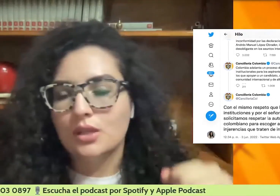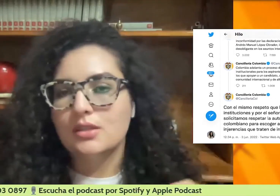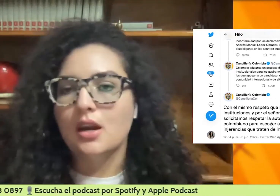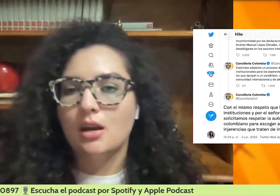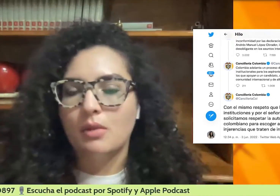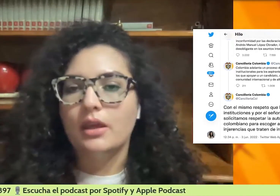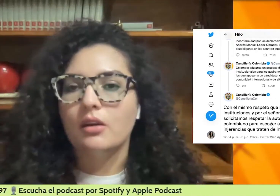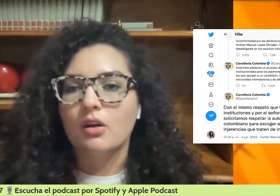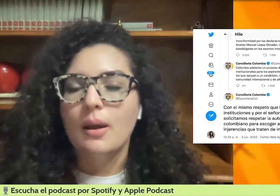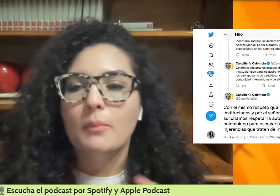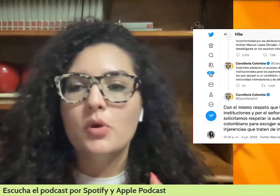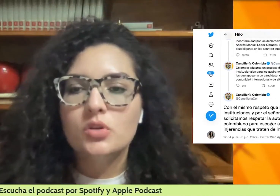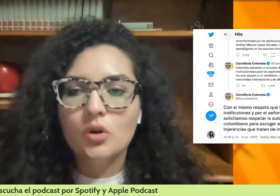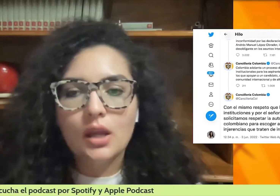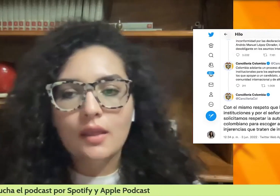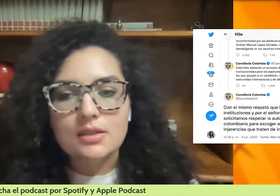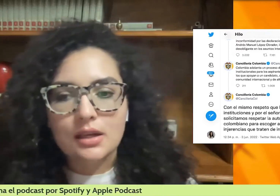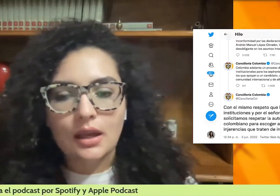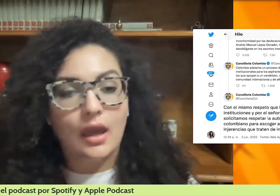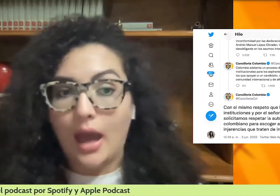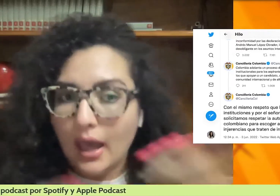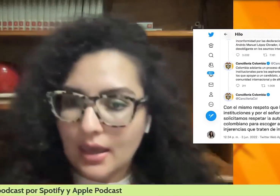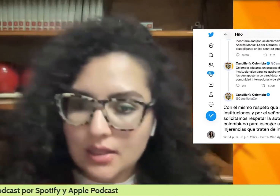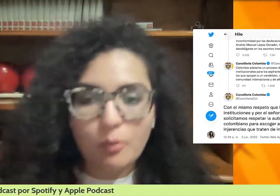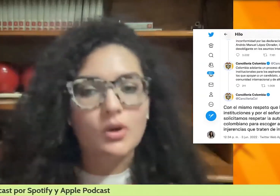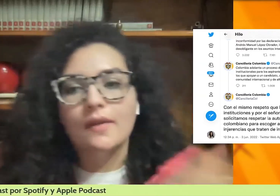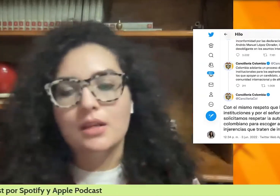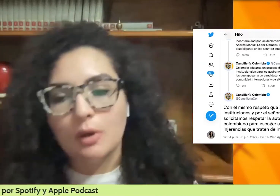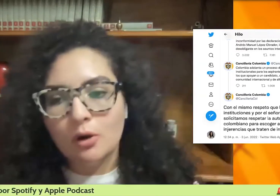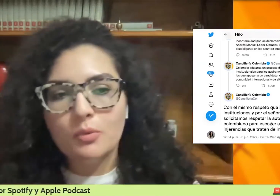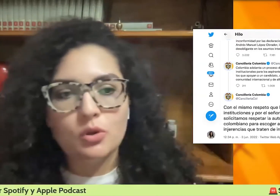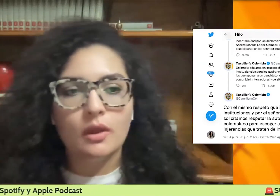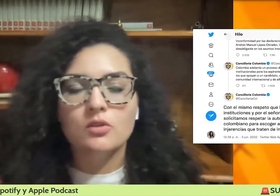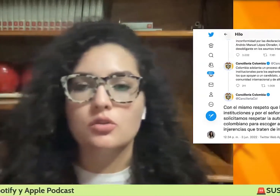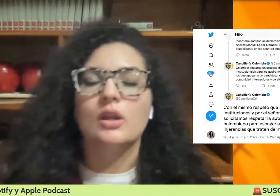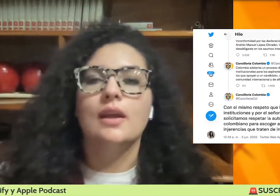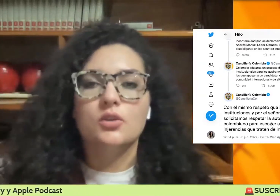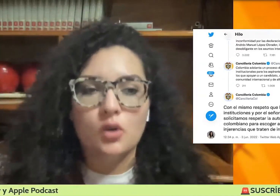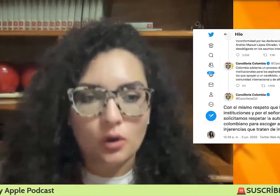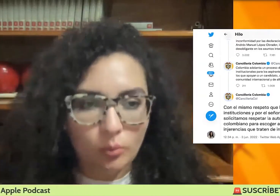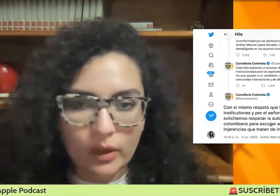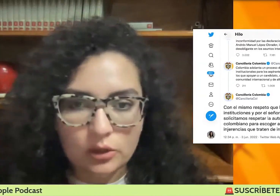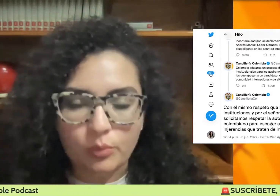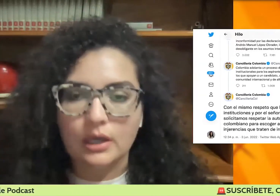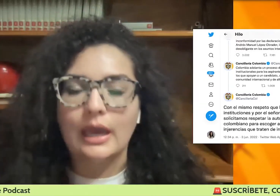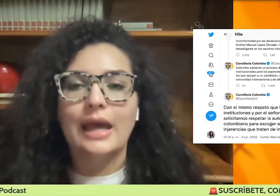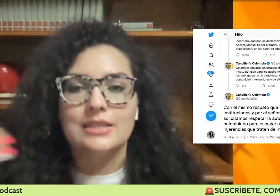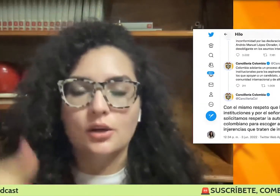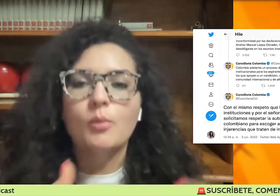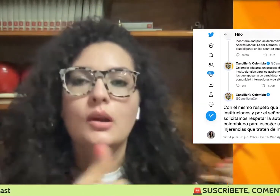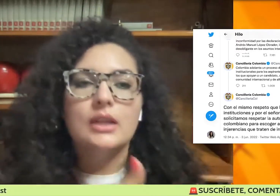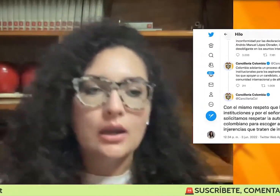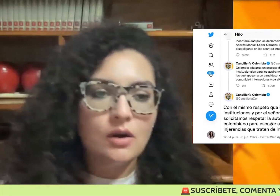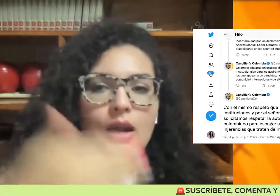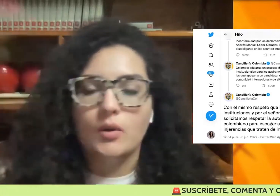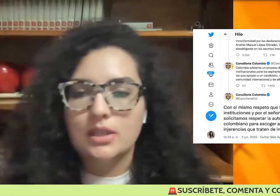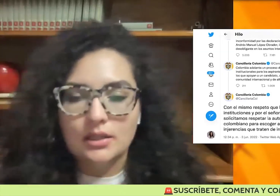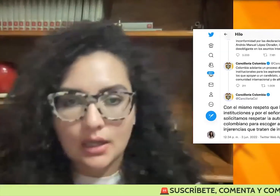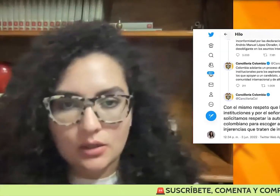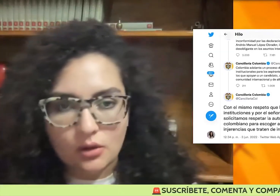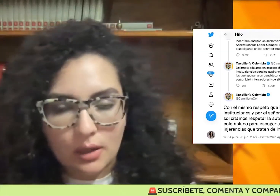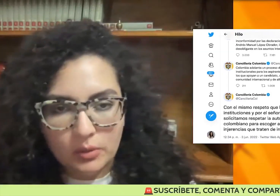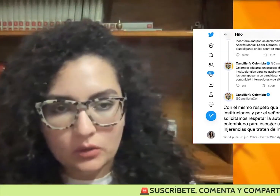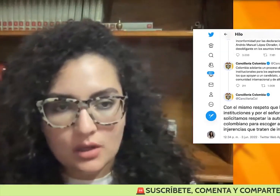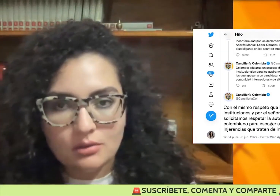como el que ustedes tienen en México. Pero eso no quiere decir que, es que porque Andrés Manuel López Obrador se solidarizó con Petro, porque así como lo atacaron a él, lo